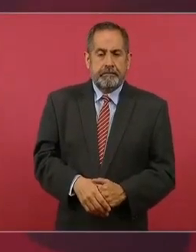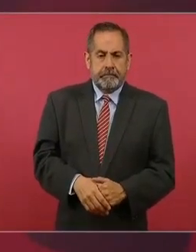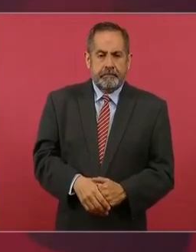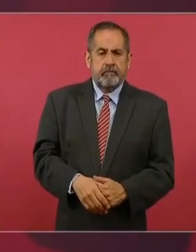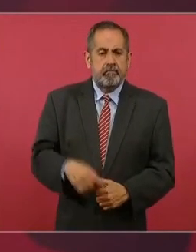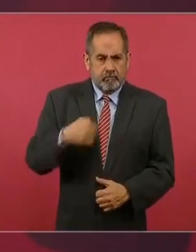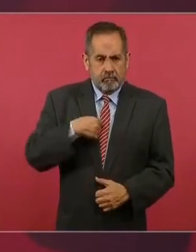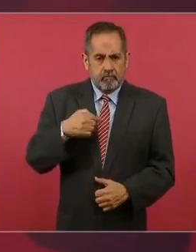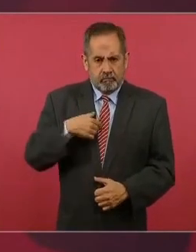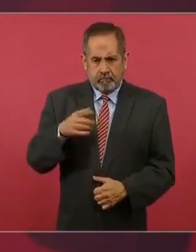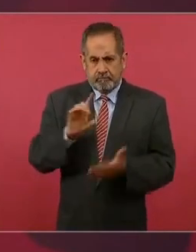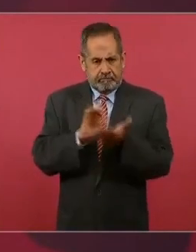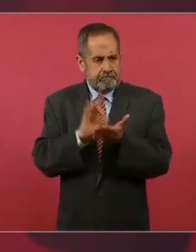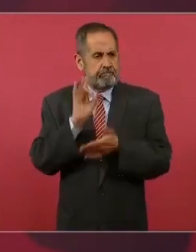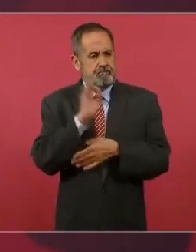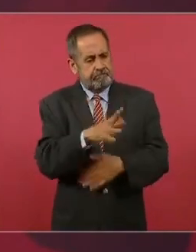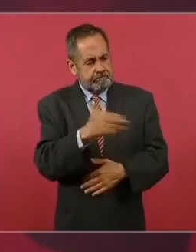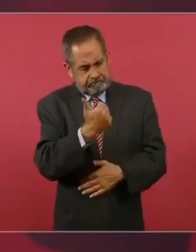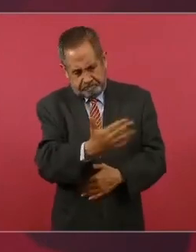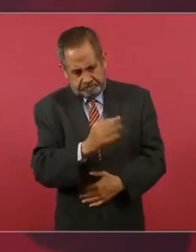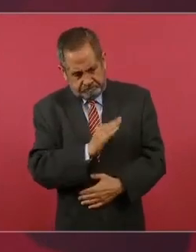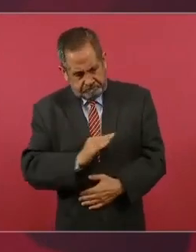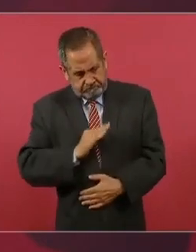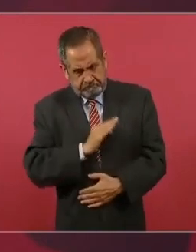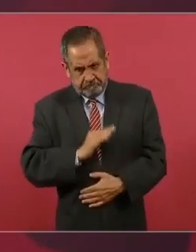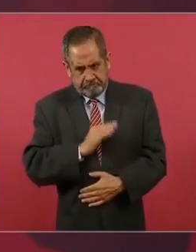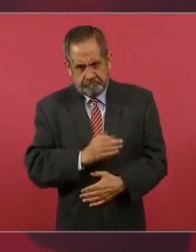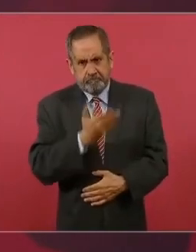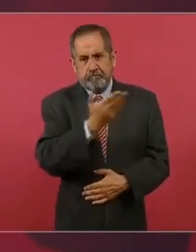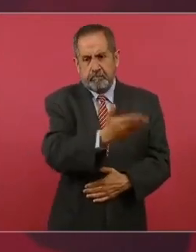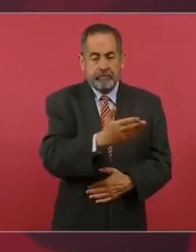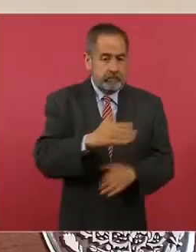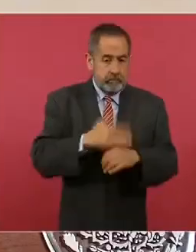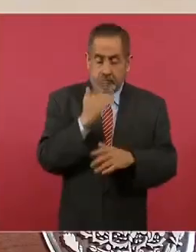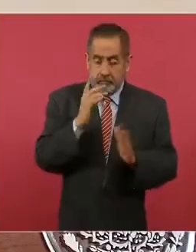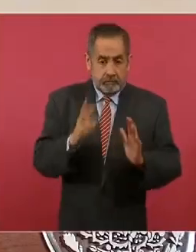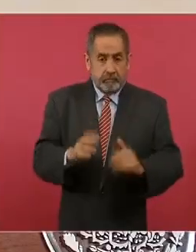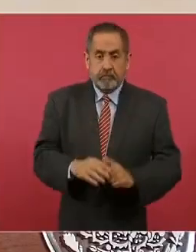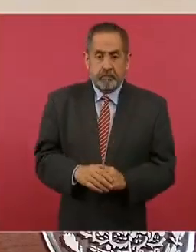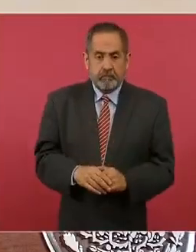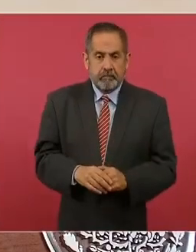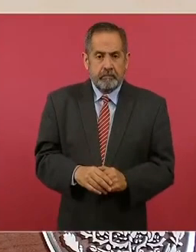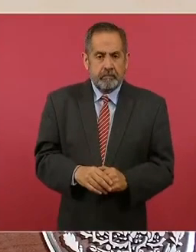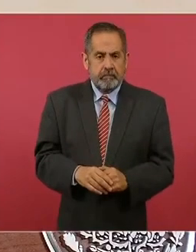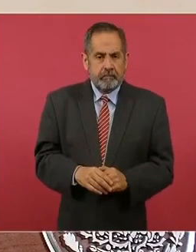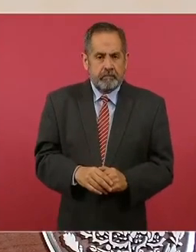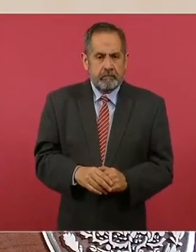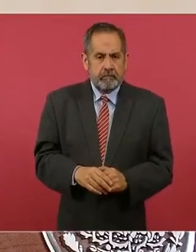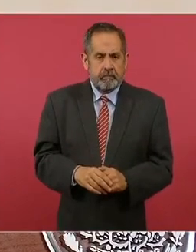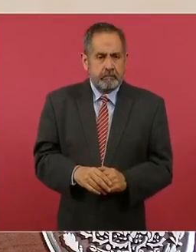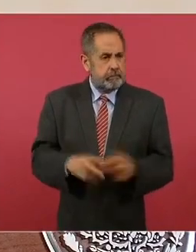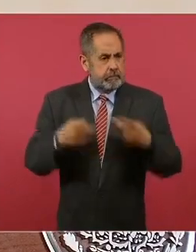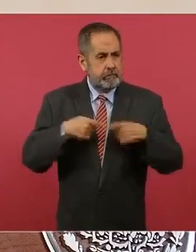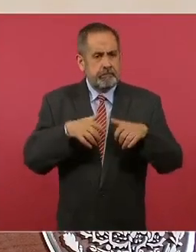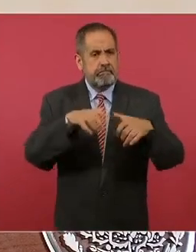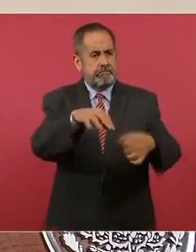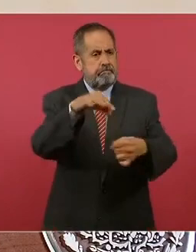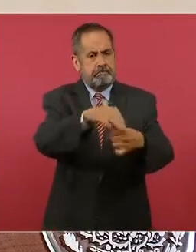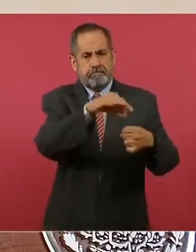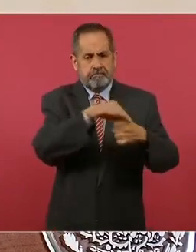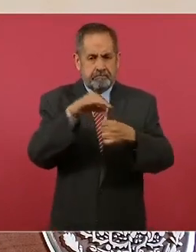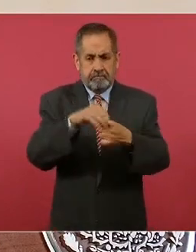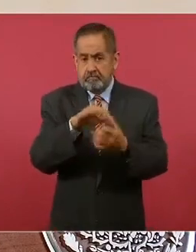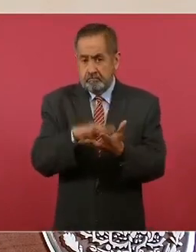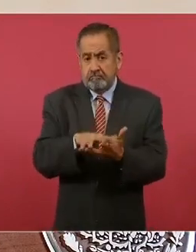le envié un mensaje de felicitación porque el pueblo,